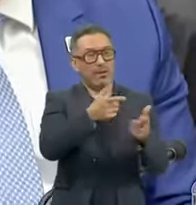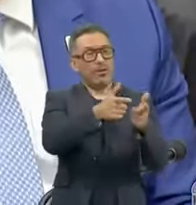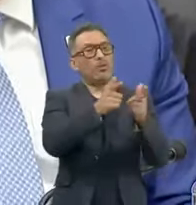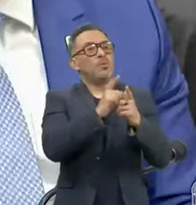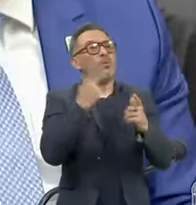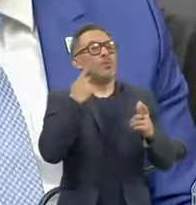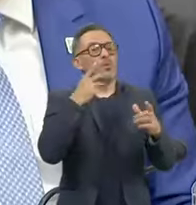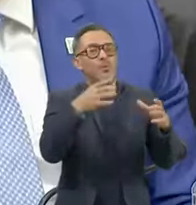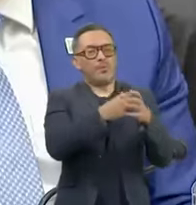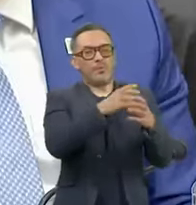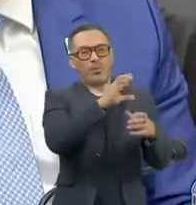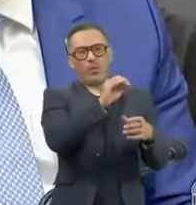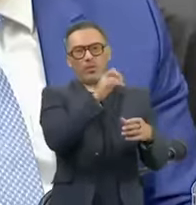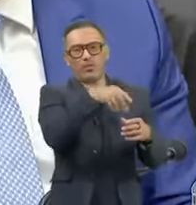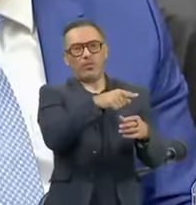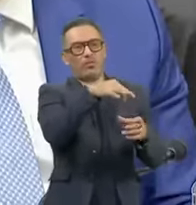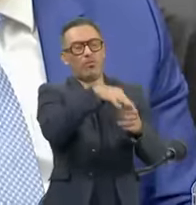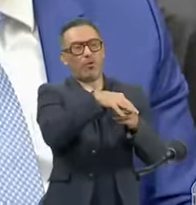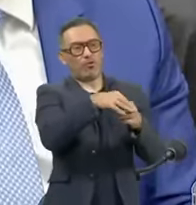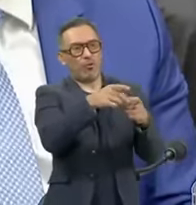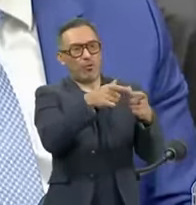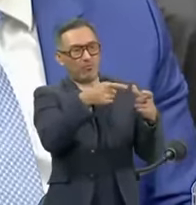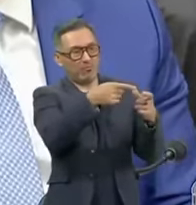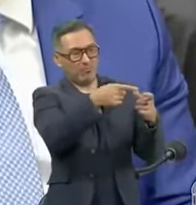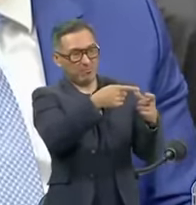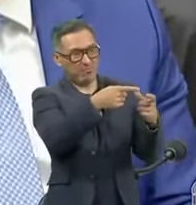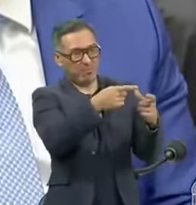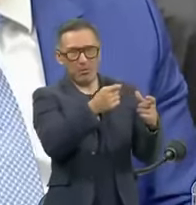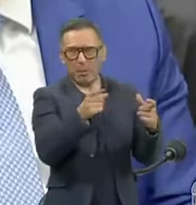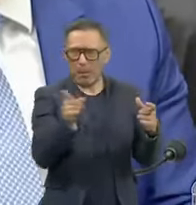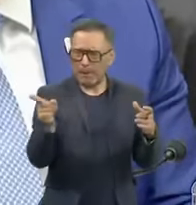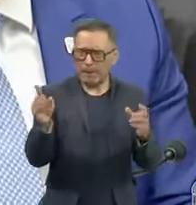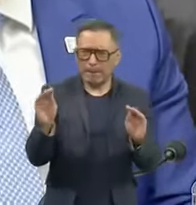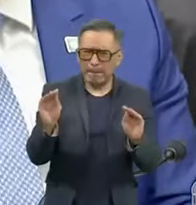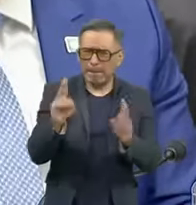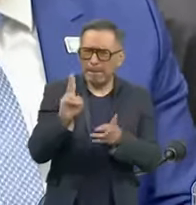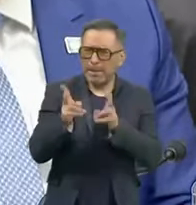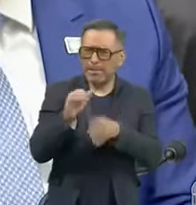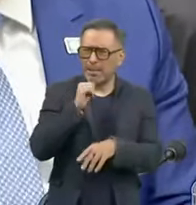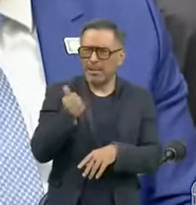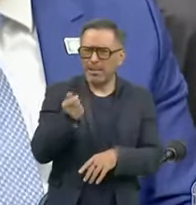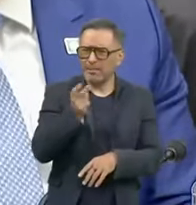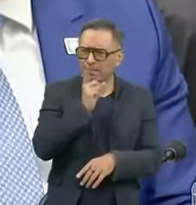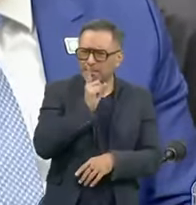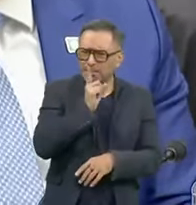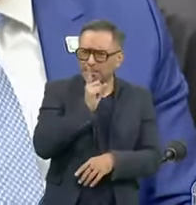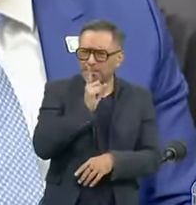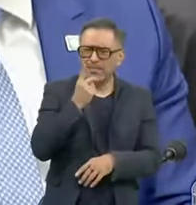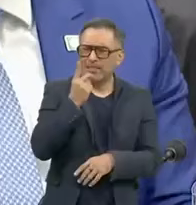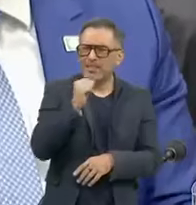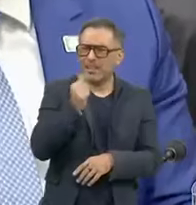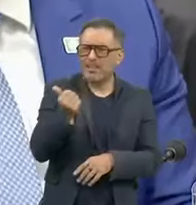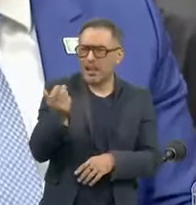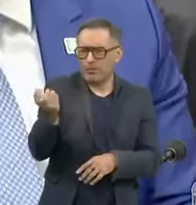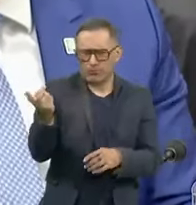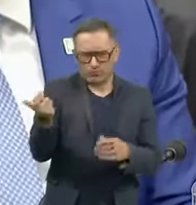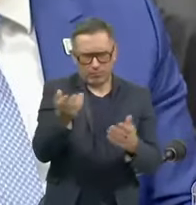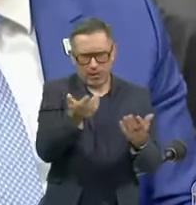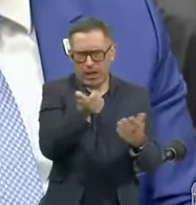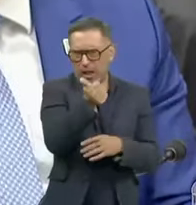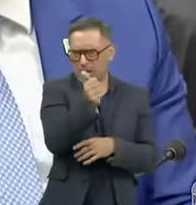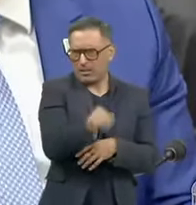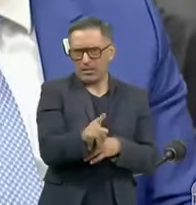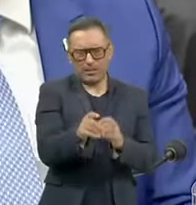coalición los votos suficientes no es un triunfo legítimo. Nunca lo dijeron, porque no es así, porque así funciona el